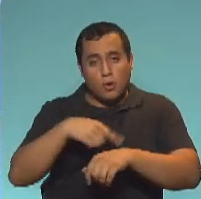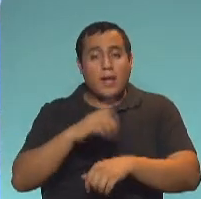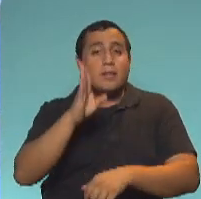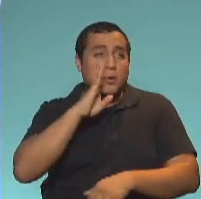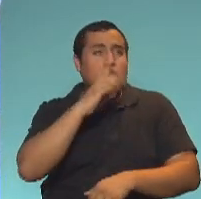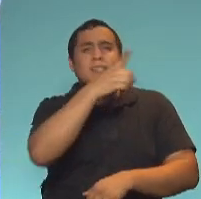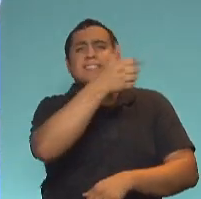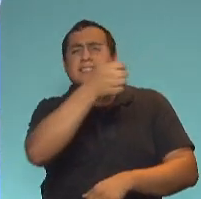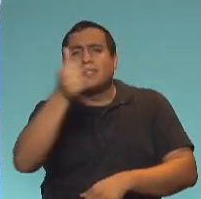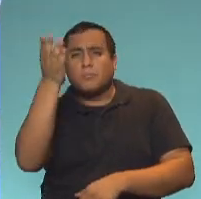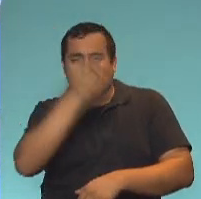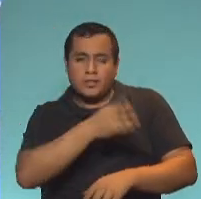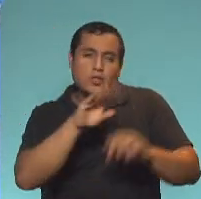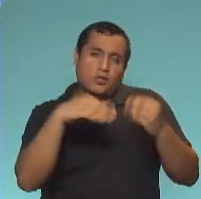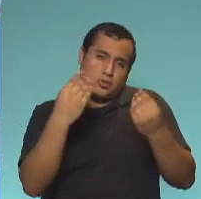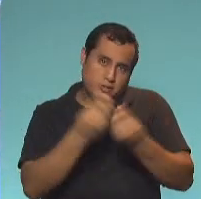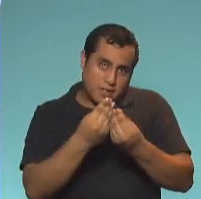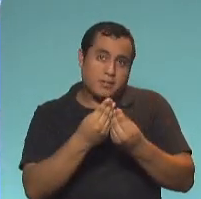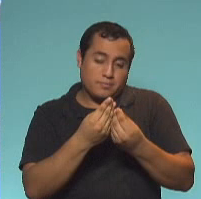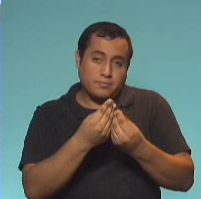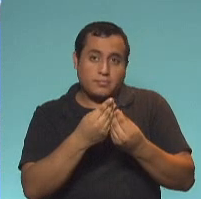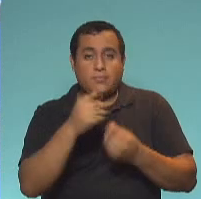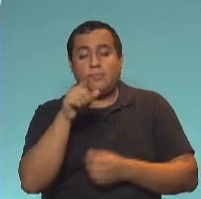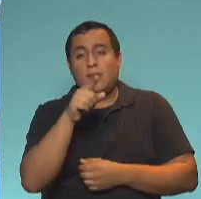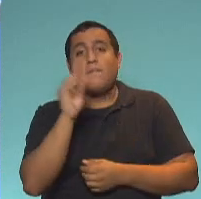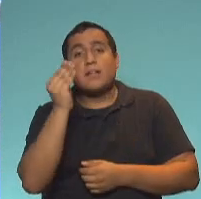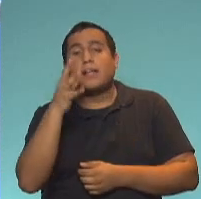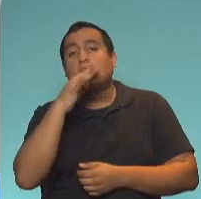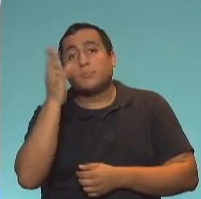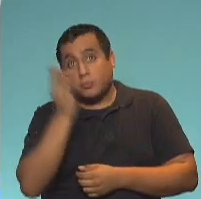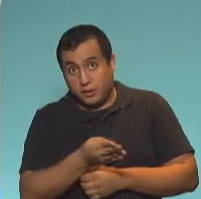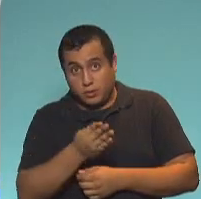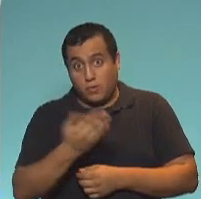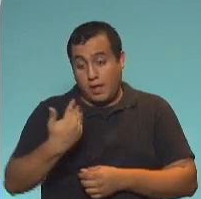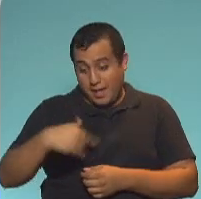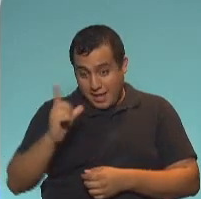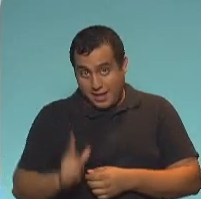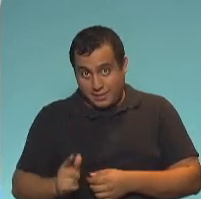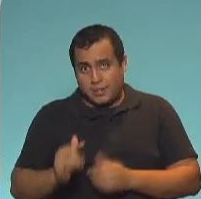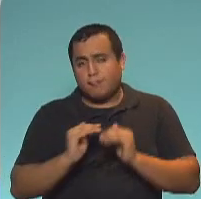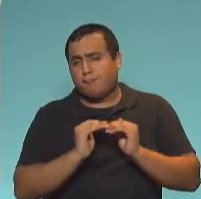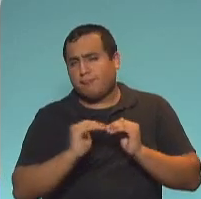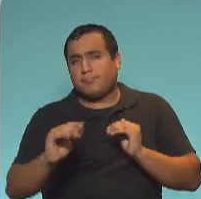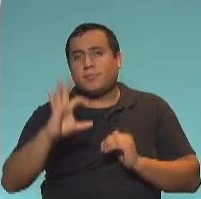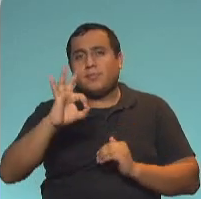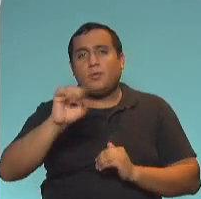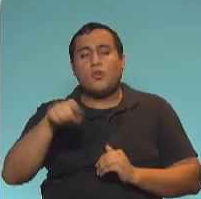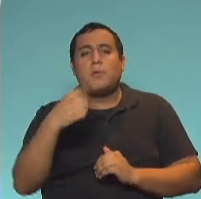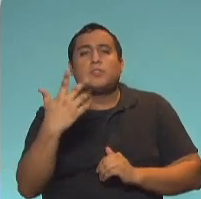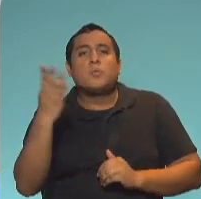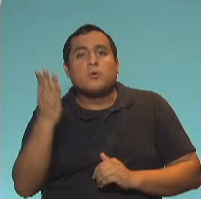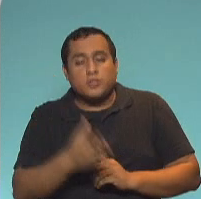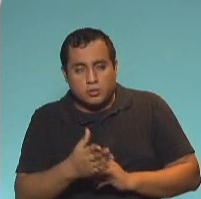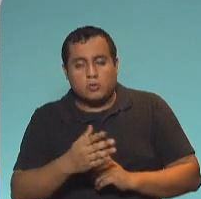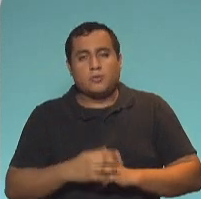66 por ciento del total de casos americanos y brasil el 14% nuestro país mantiene el 0,5 por ciento